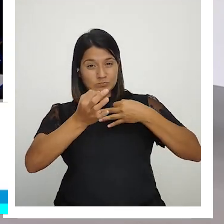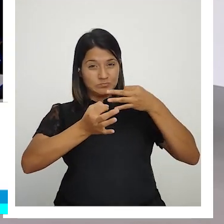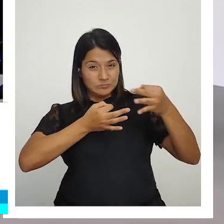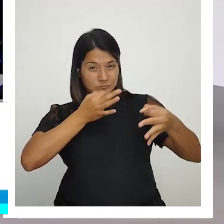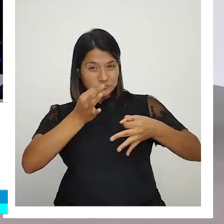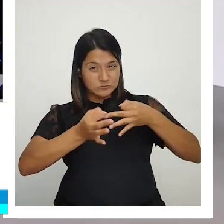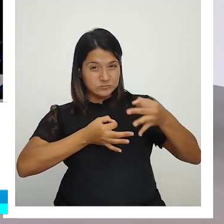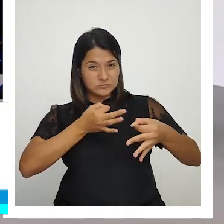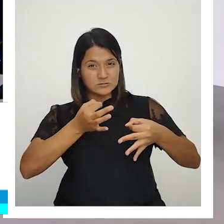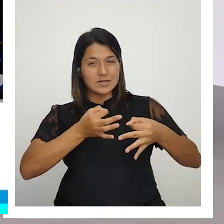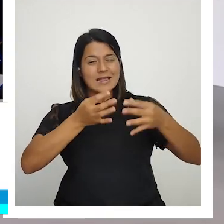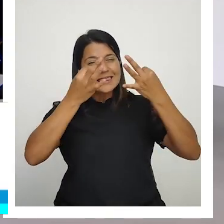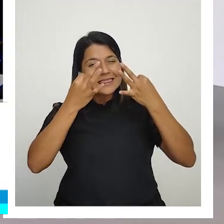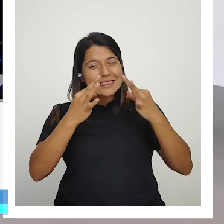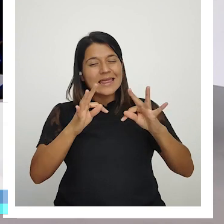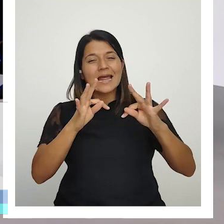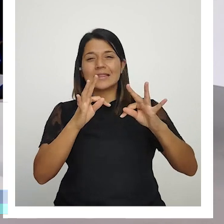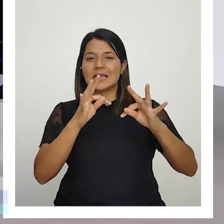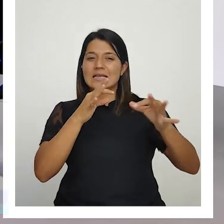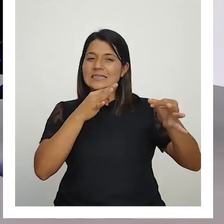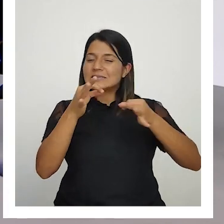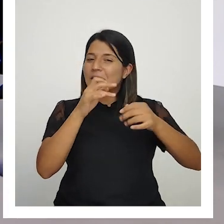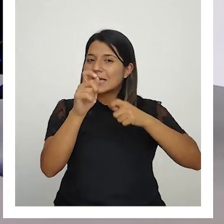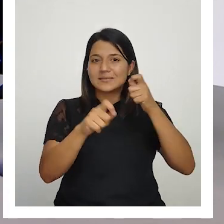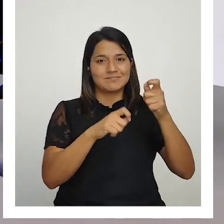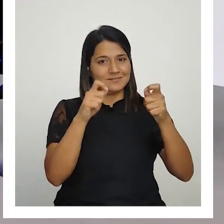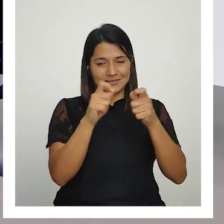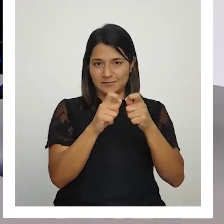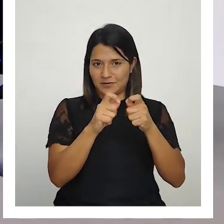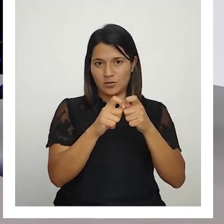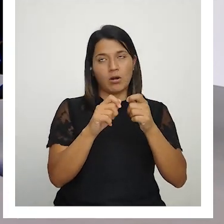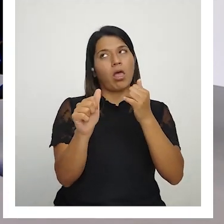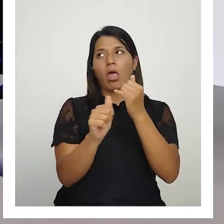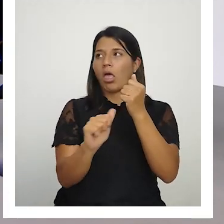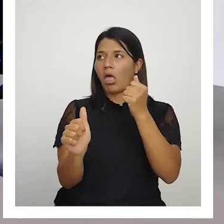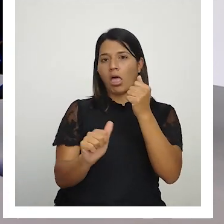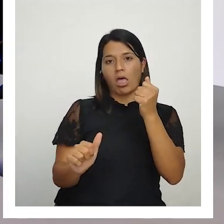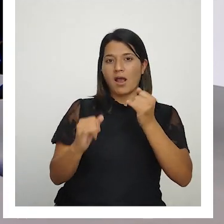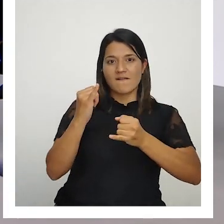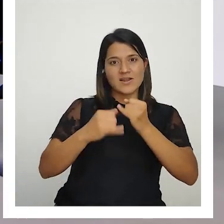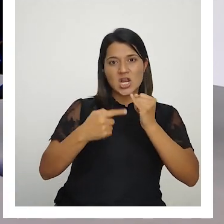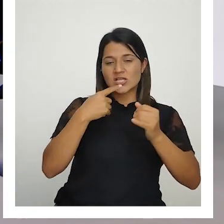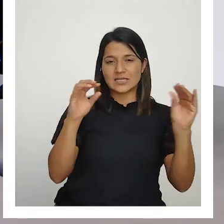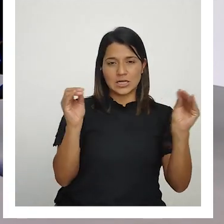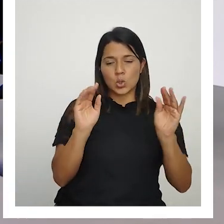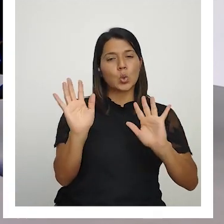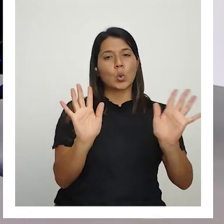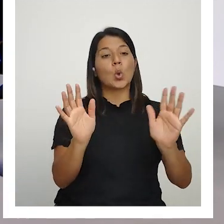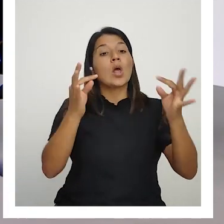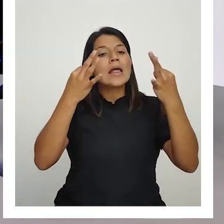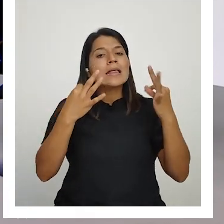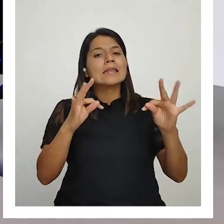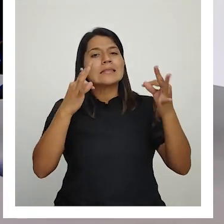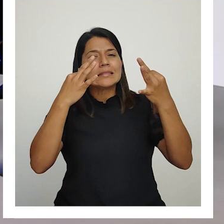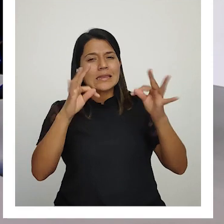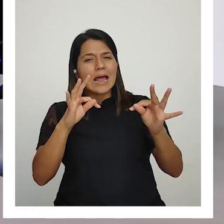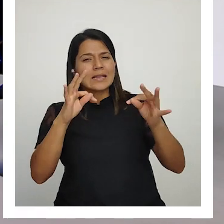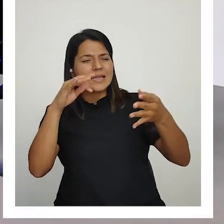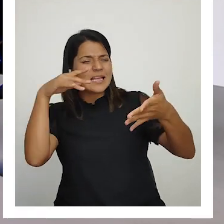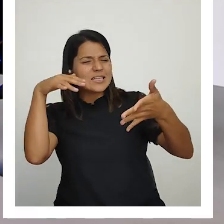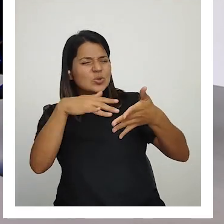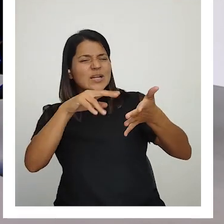ser lo más concretos posibles. Mi sugerencia acá siempre es traten, por ejemplo, de estudiar un poco lo que es